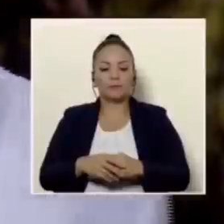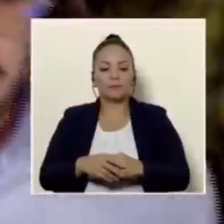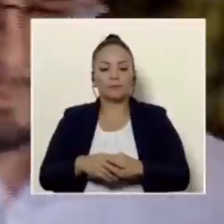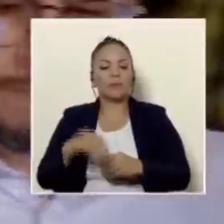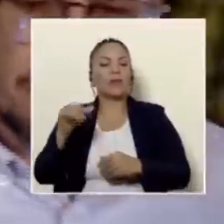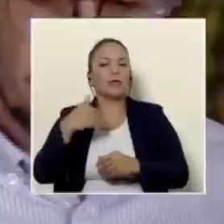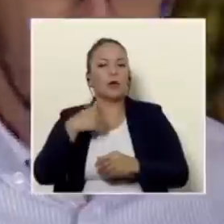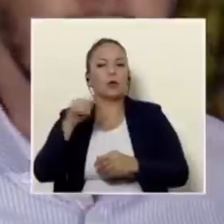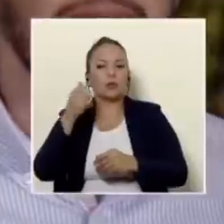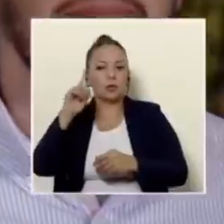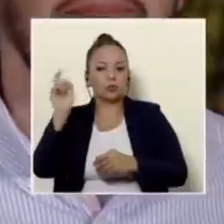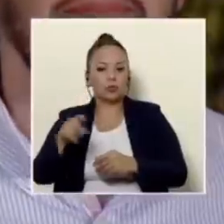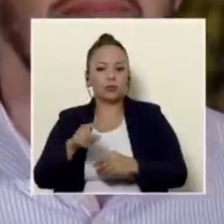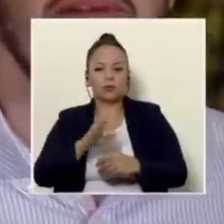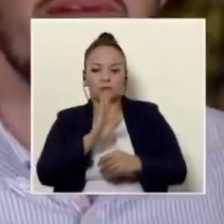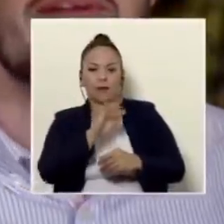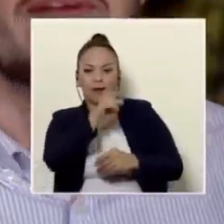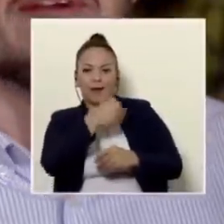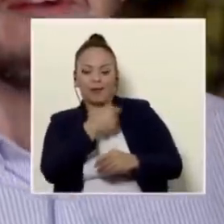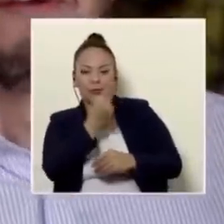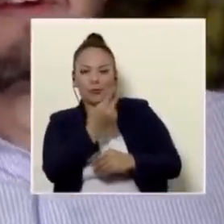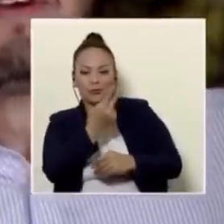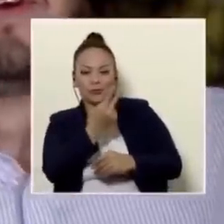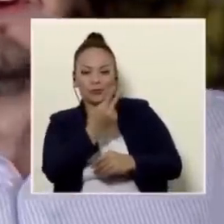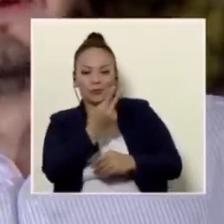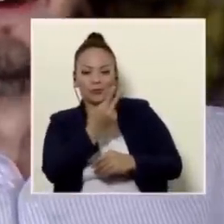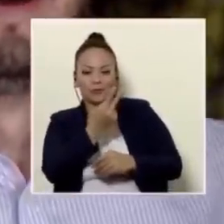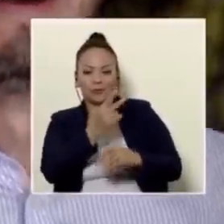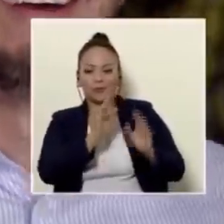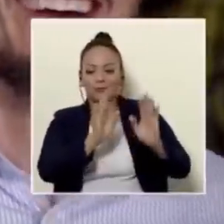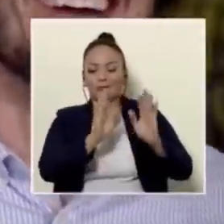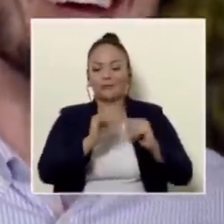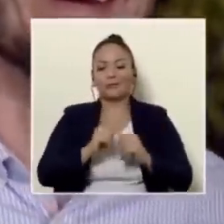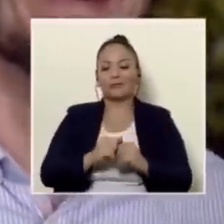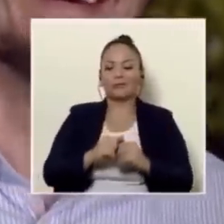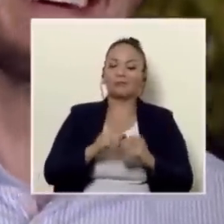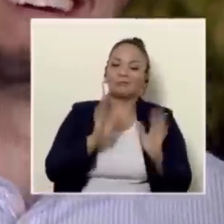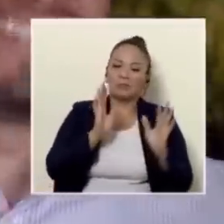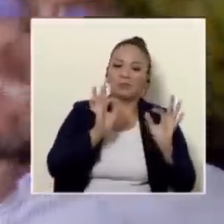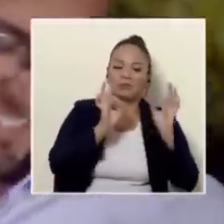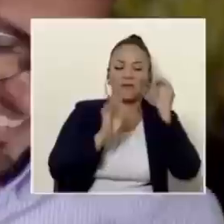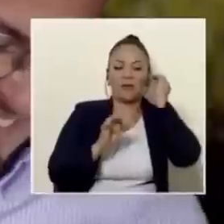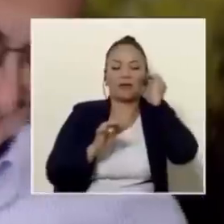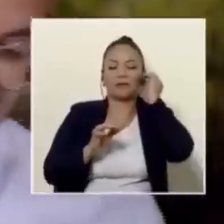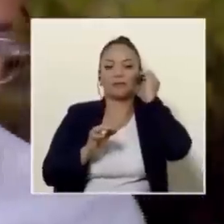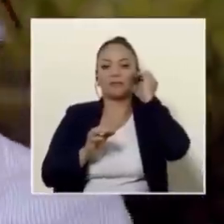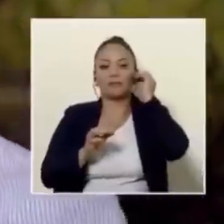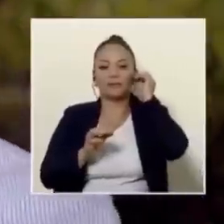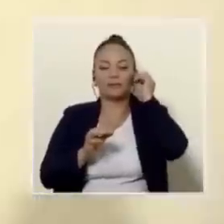CROE. Bueno, ahí hay dos. Está metiendo un bolsillo, pero se lo voy a dejar pasar.